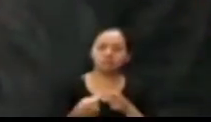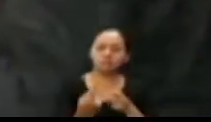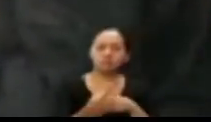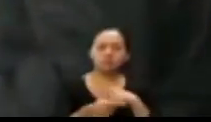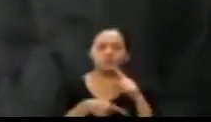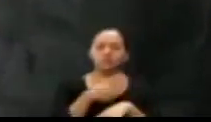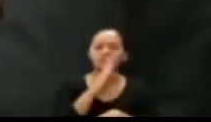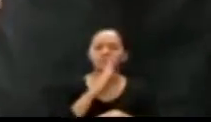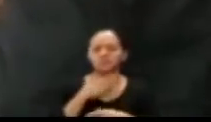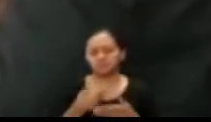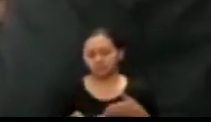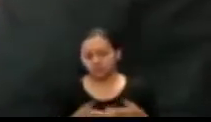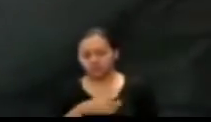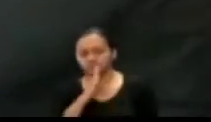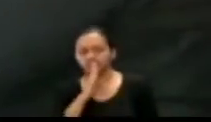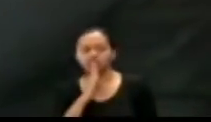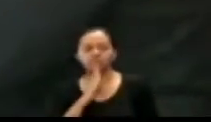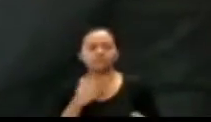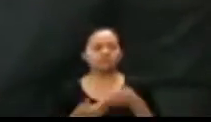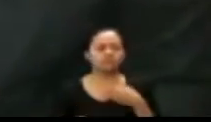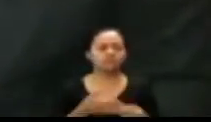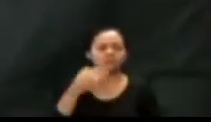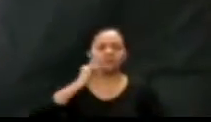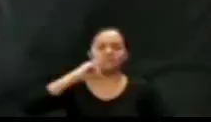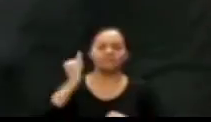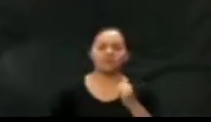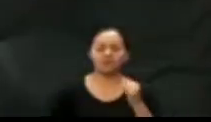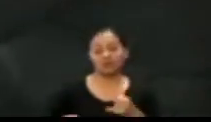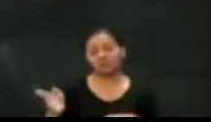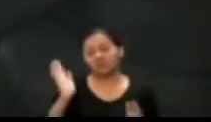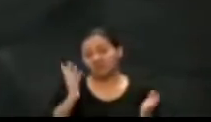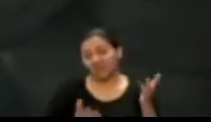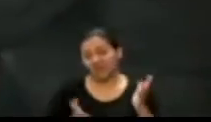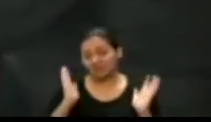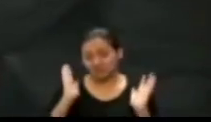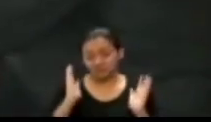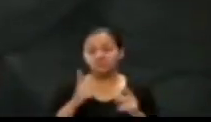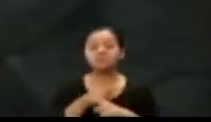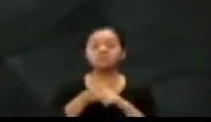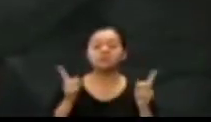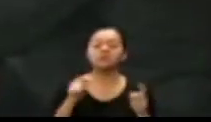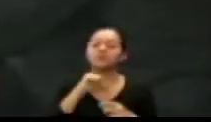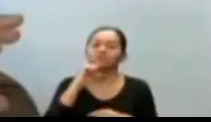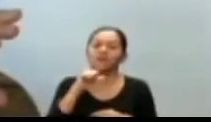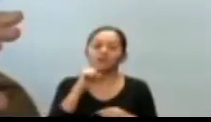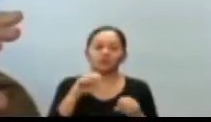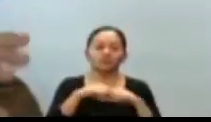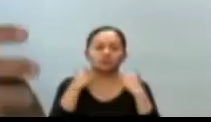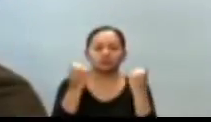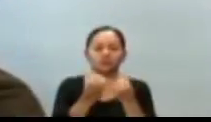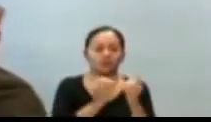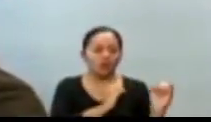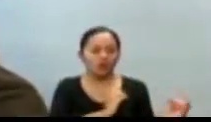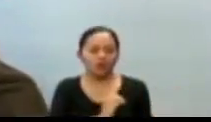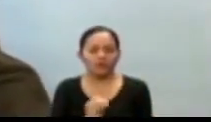final. Así es. No hemos avanzado suficientemente en el terreno de organización de la sociedad. Hemos